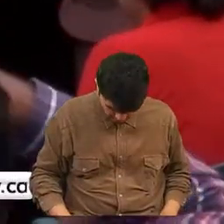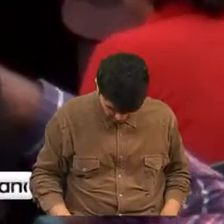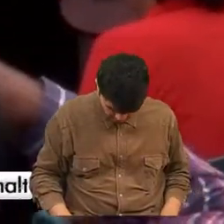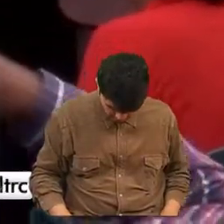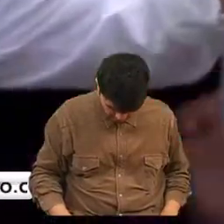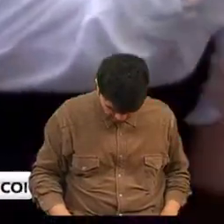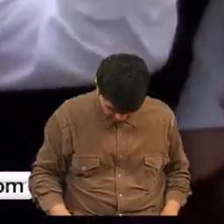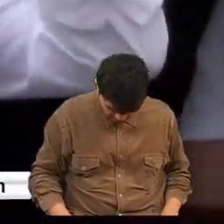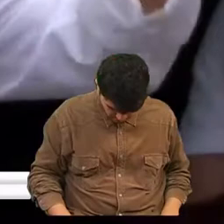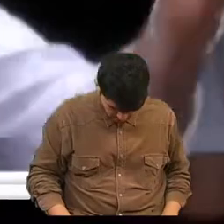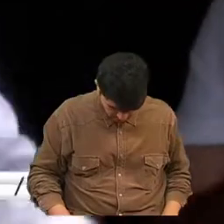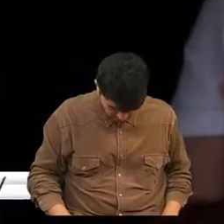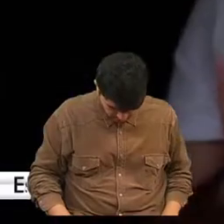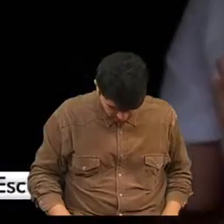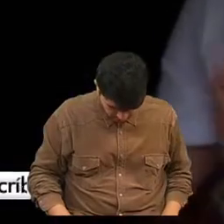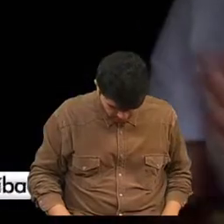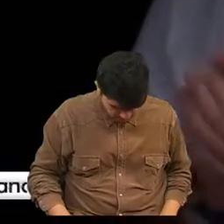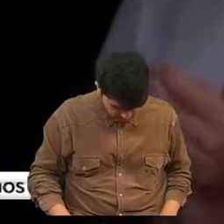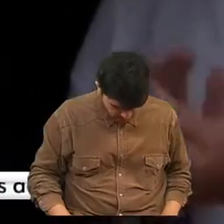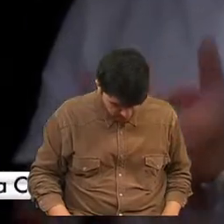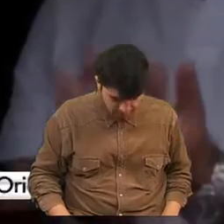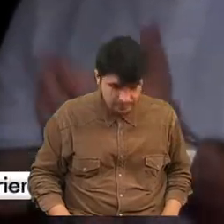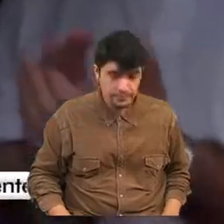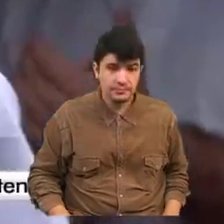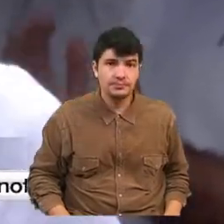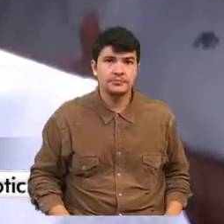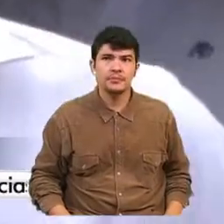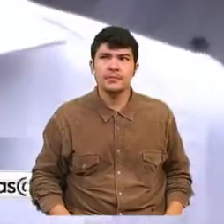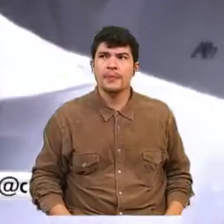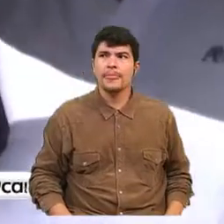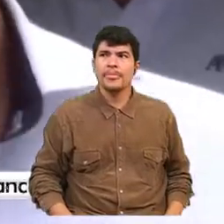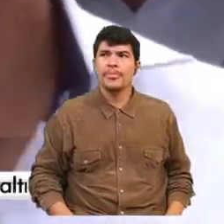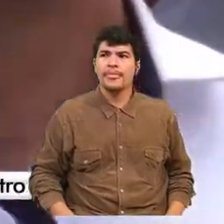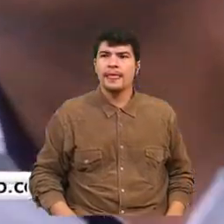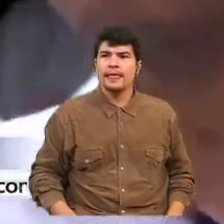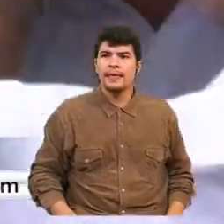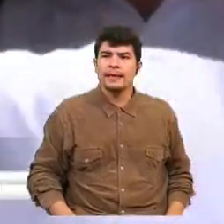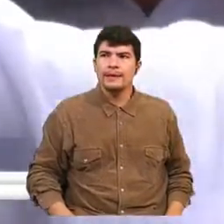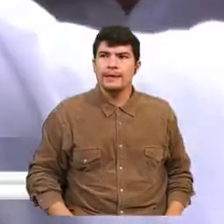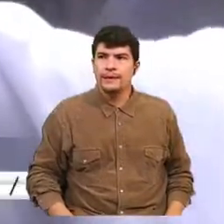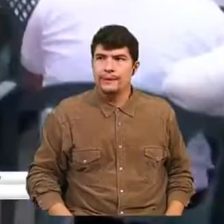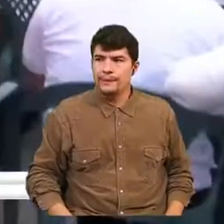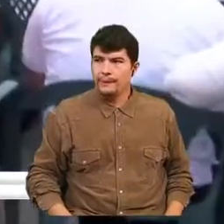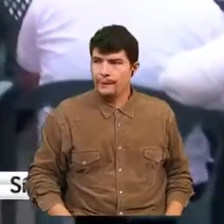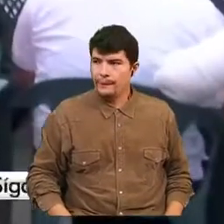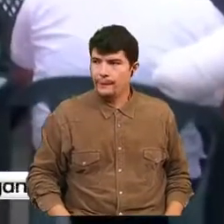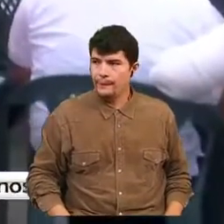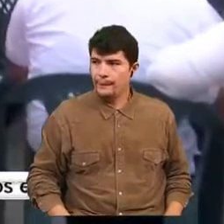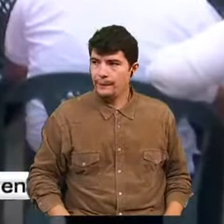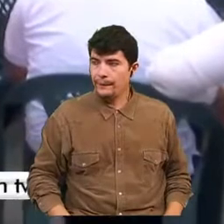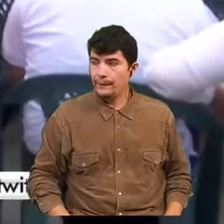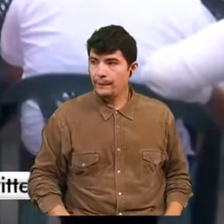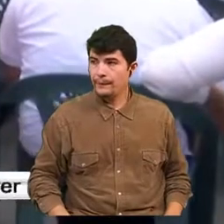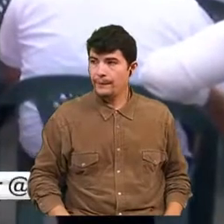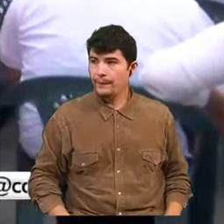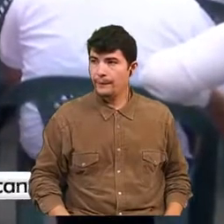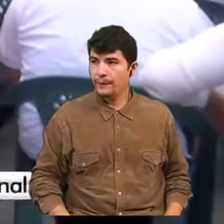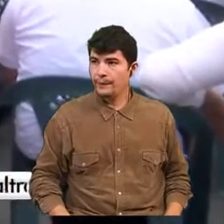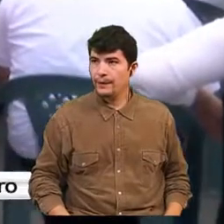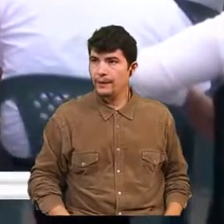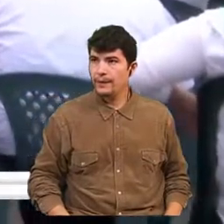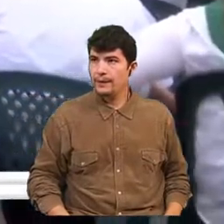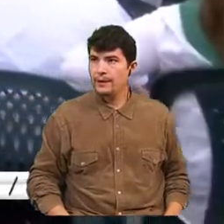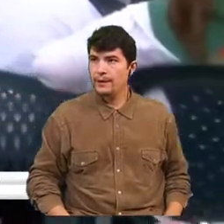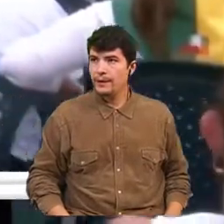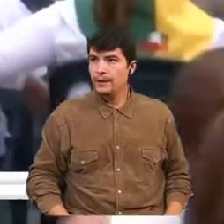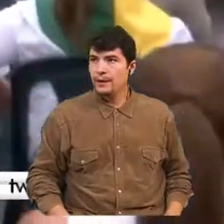proyectos. Cada proyecto tiene una veeduría, cada veeduría tiene reuniones constantes con el secretario de despacho y cada secretario